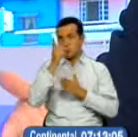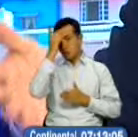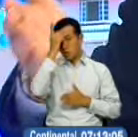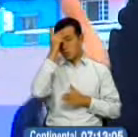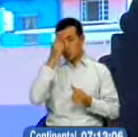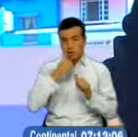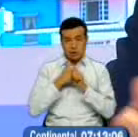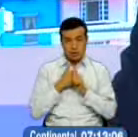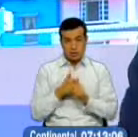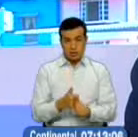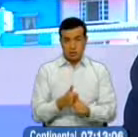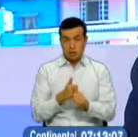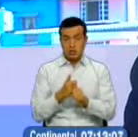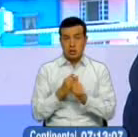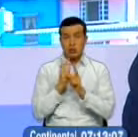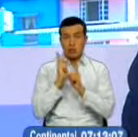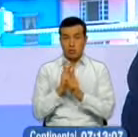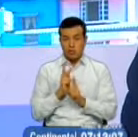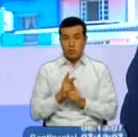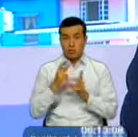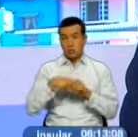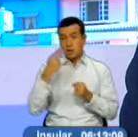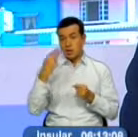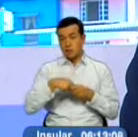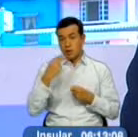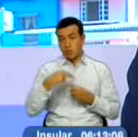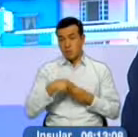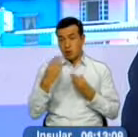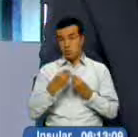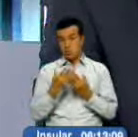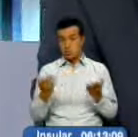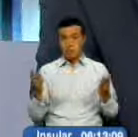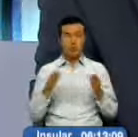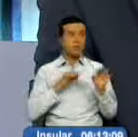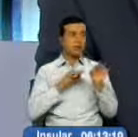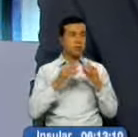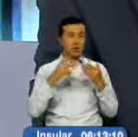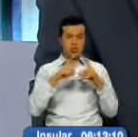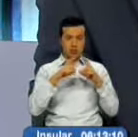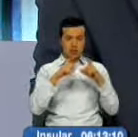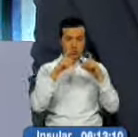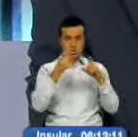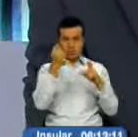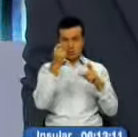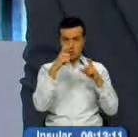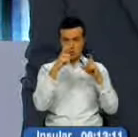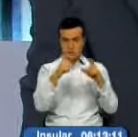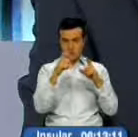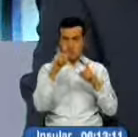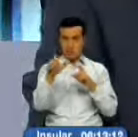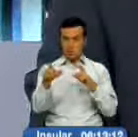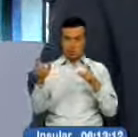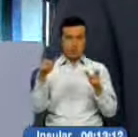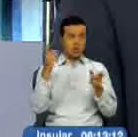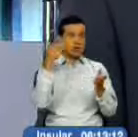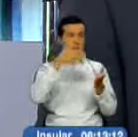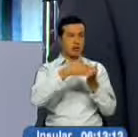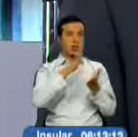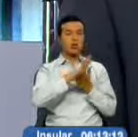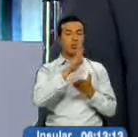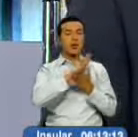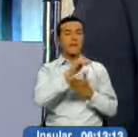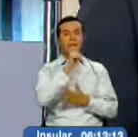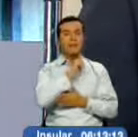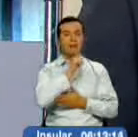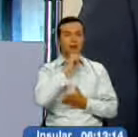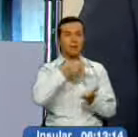mantienen incluso con los aspectos de deserción estudiantil. Para solo aclarar, ese voucher tenía un valor, la gente lo usaba para ir a una escuela